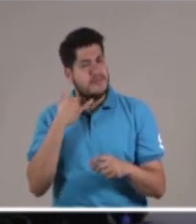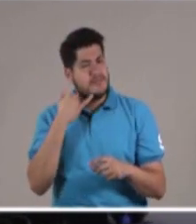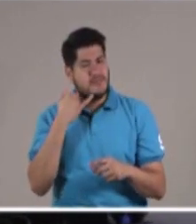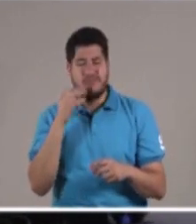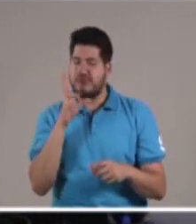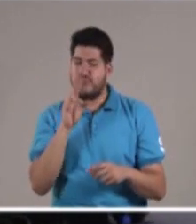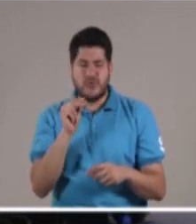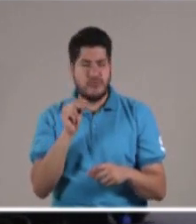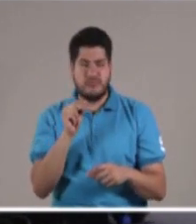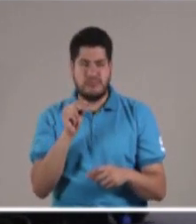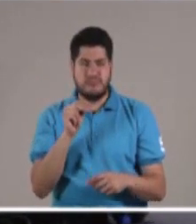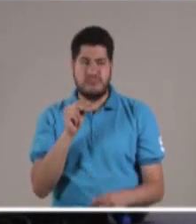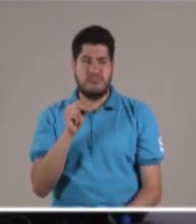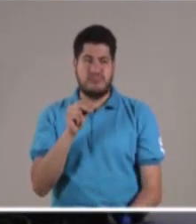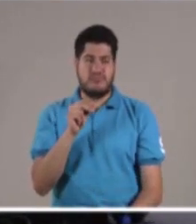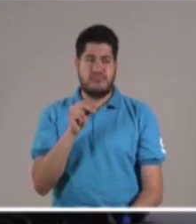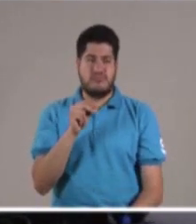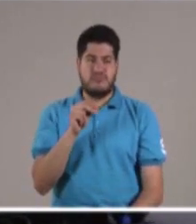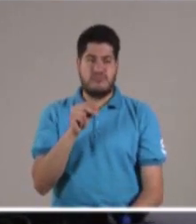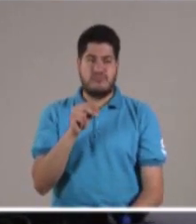no me dijo